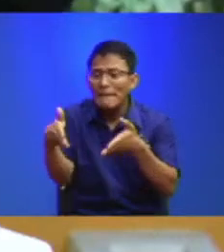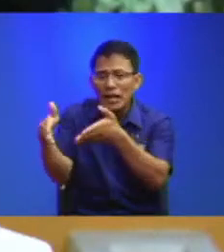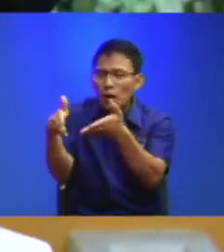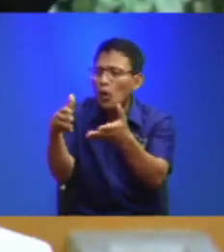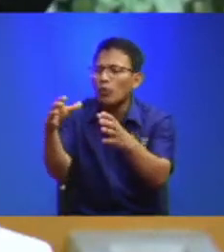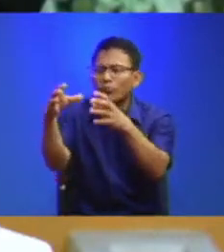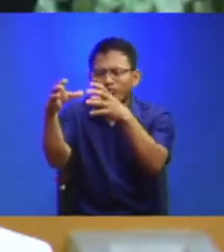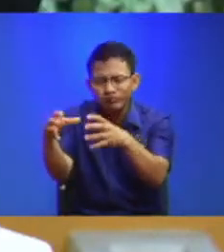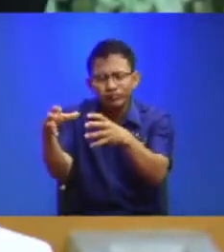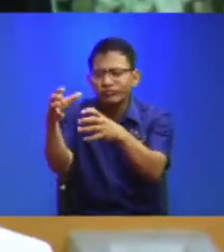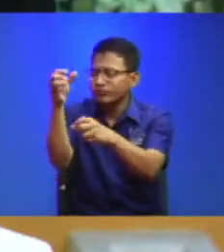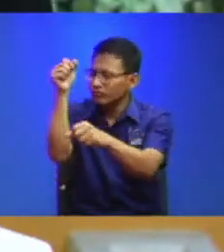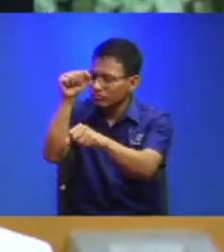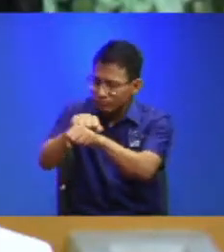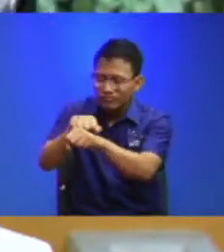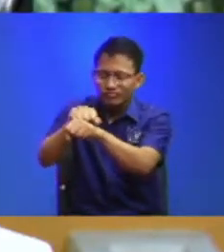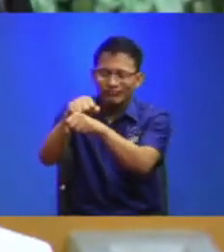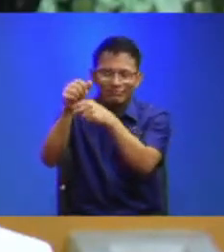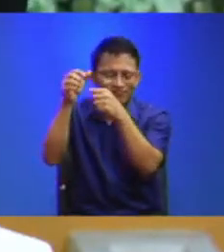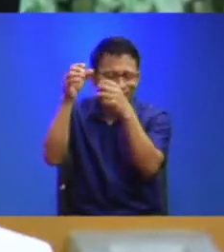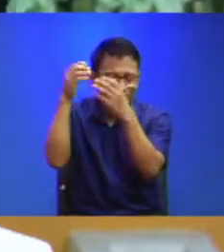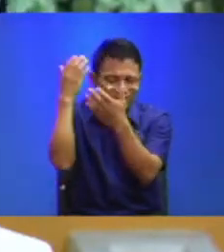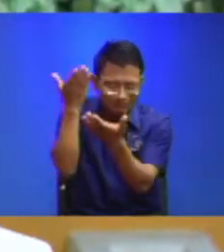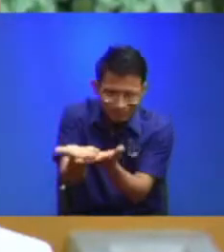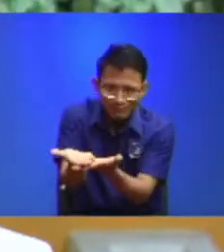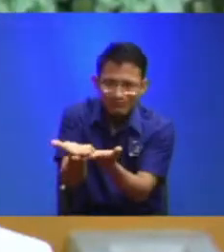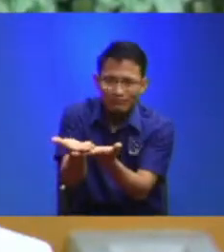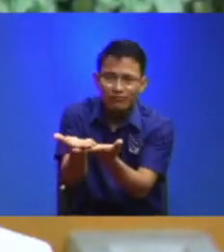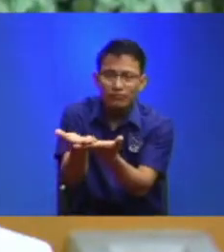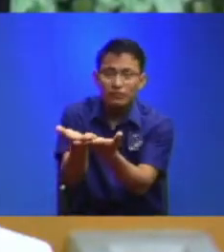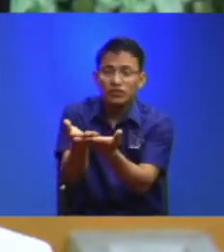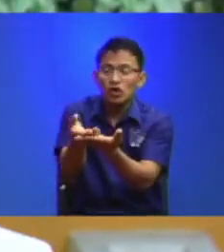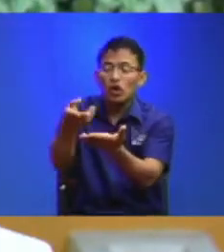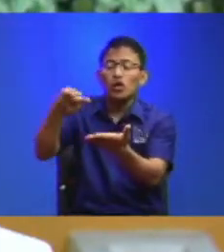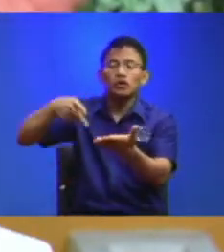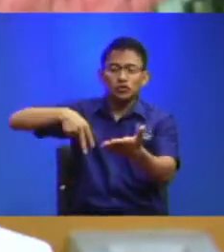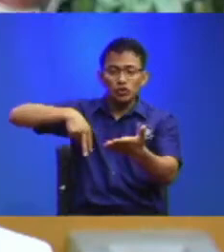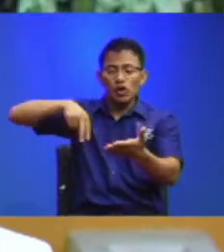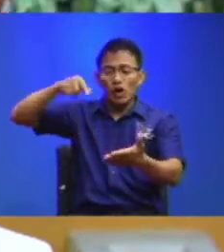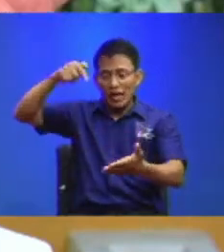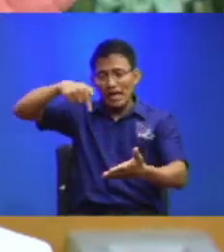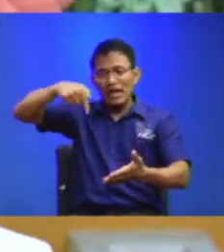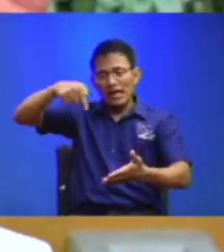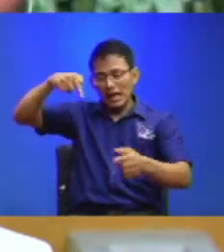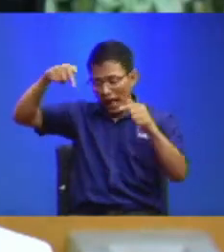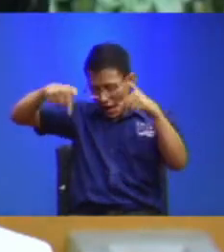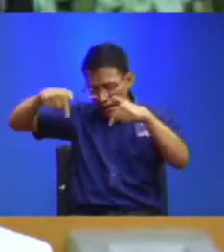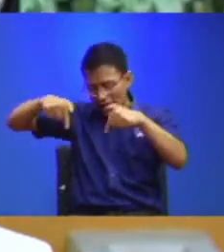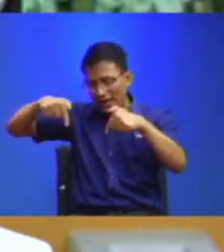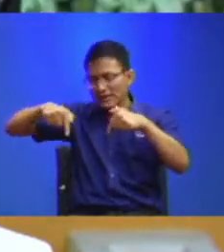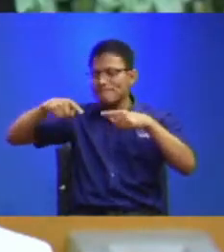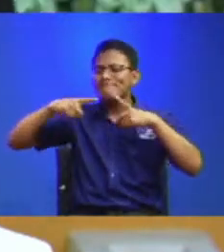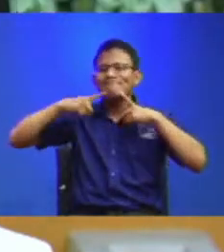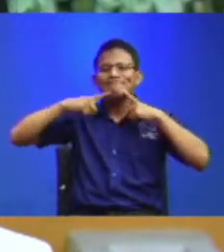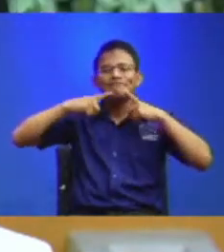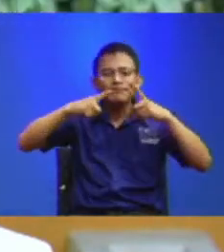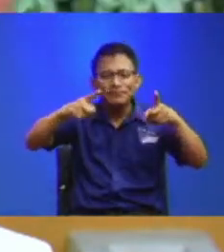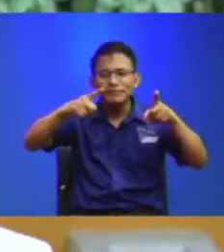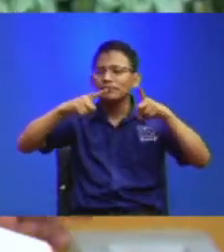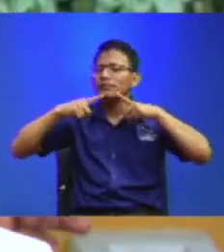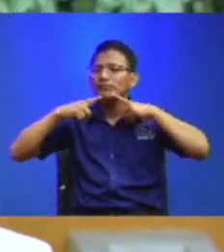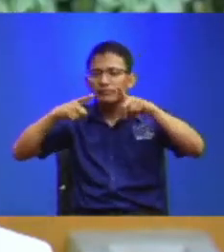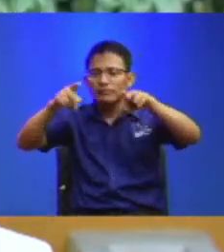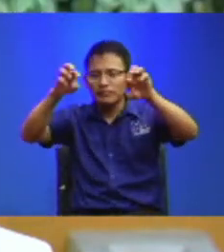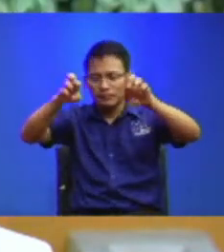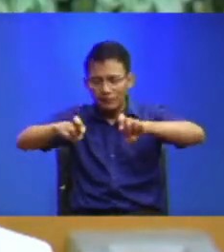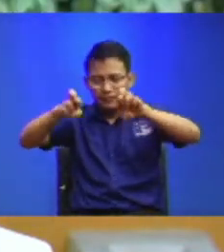Nosotros como atalayas, como centinelas, nos paramos sobre el muro y gritamos que eso no es correcto. El que quiera